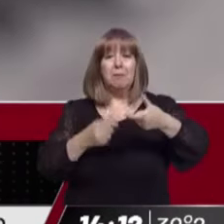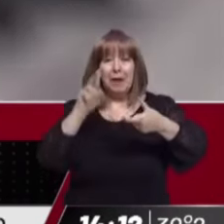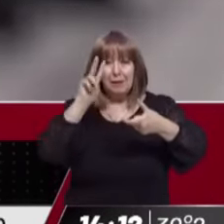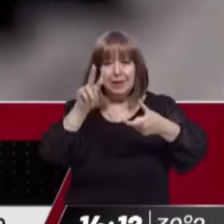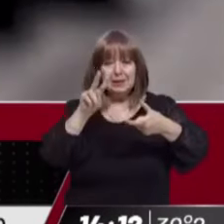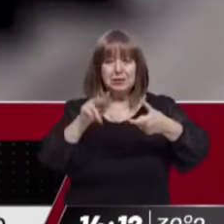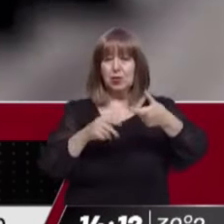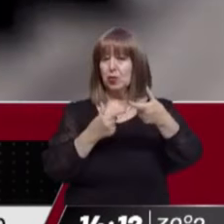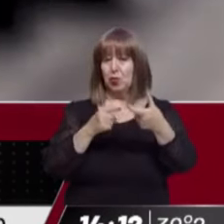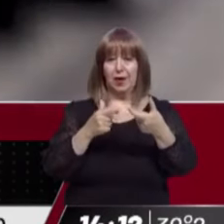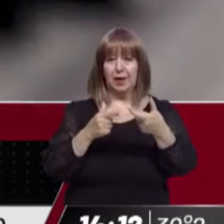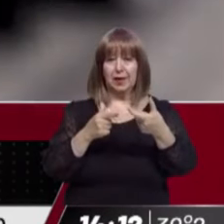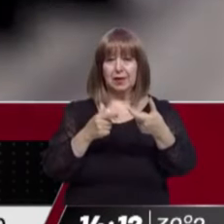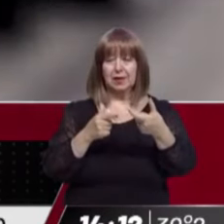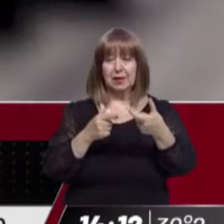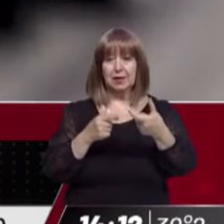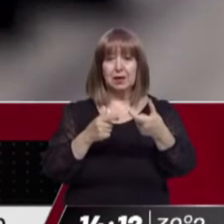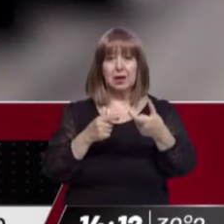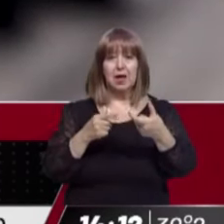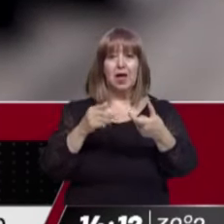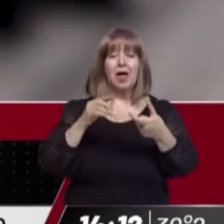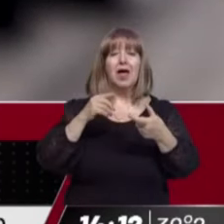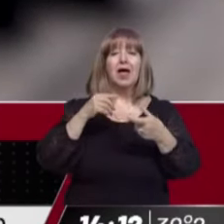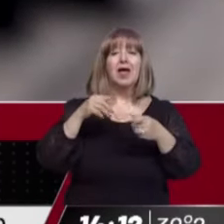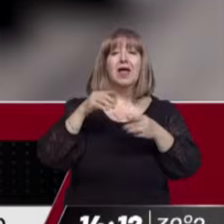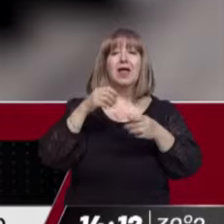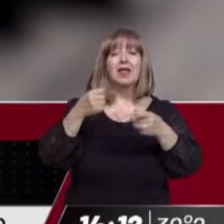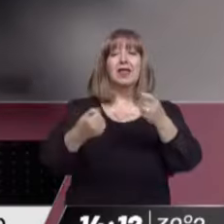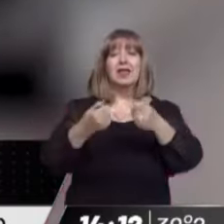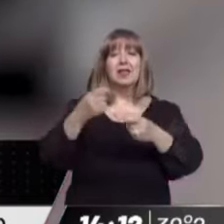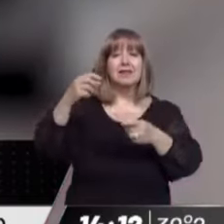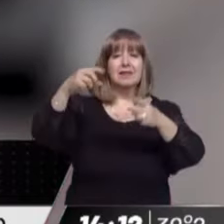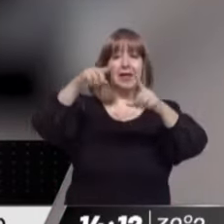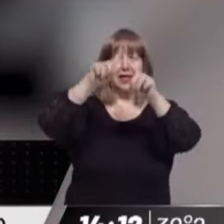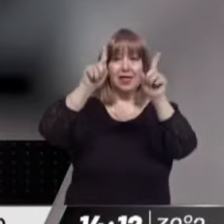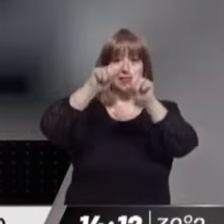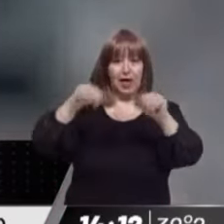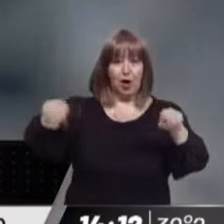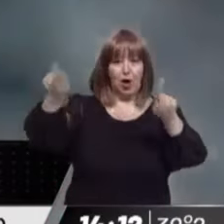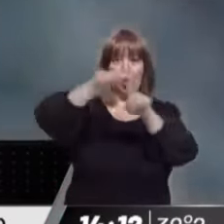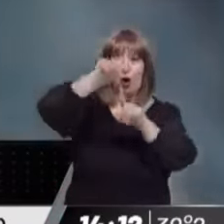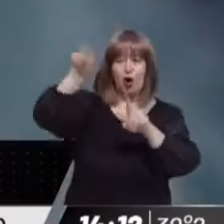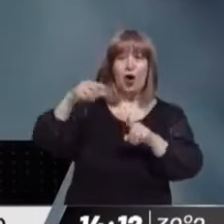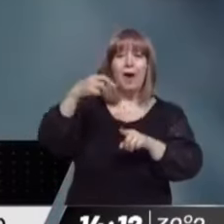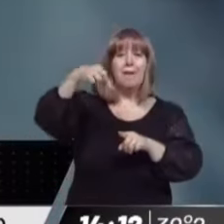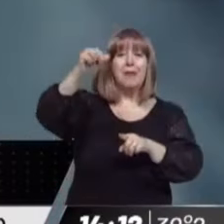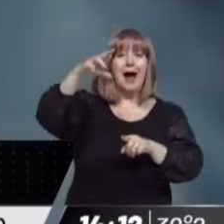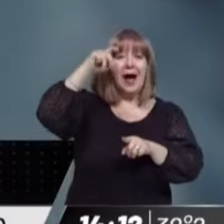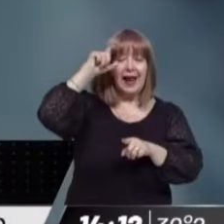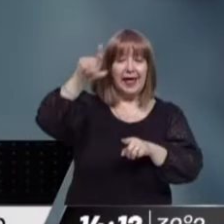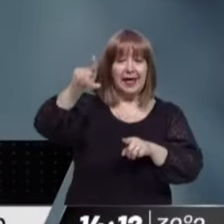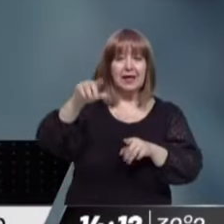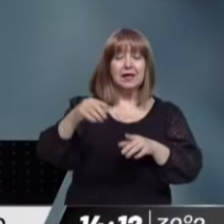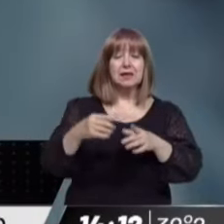conducir, no respetó el disco pare y lo peor de todo, que la prueba de dosaje